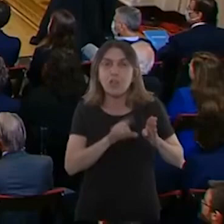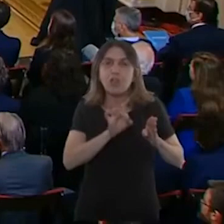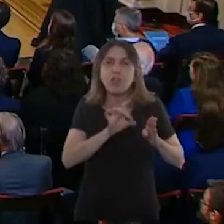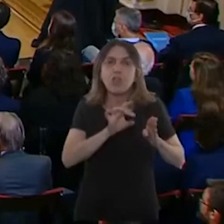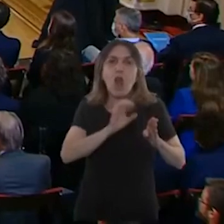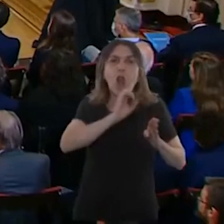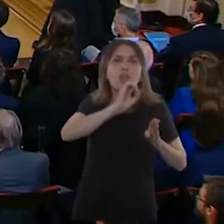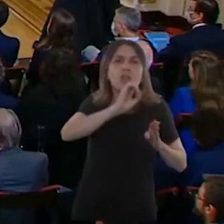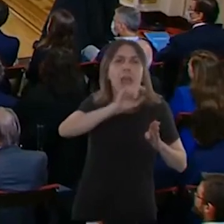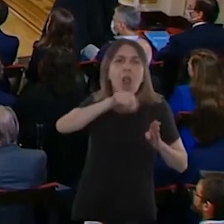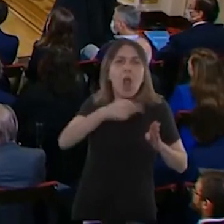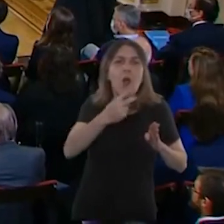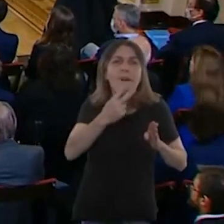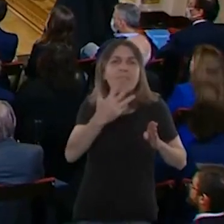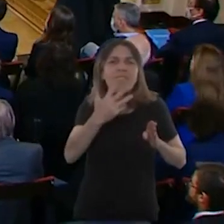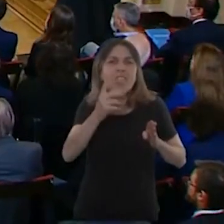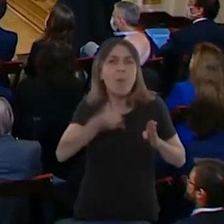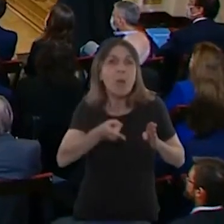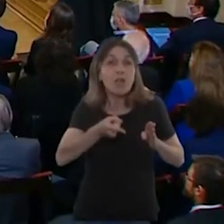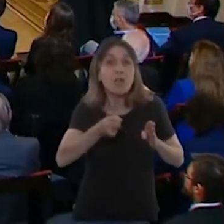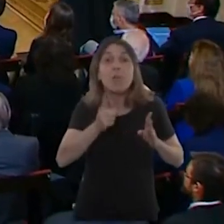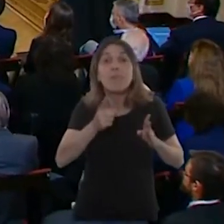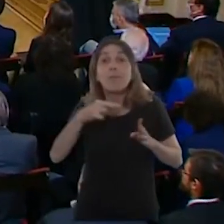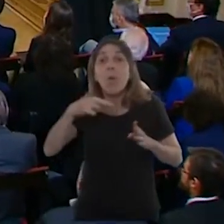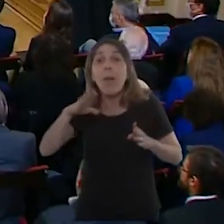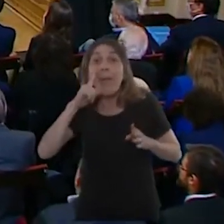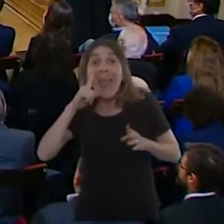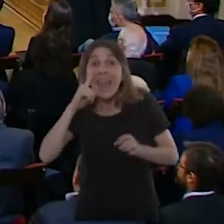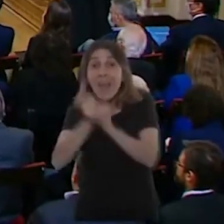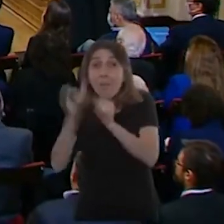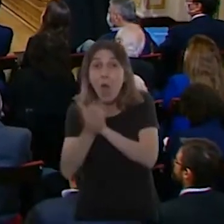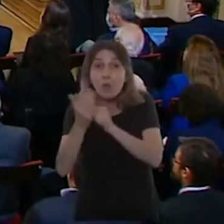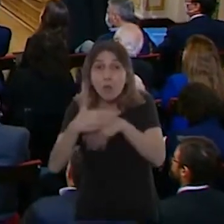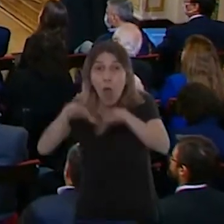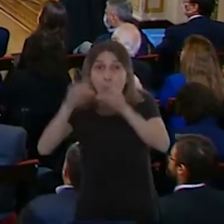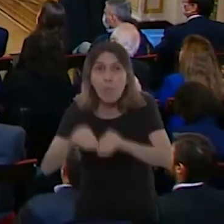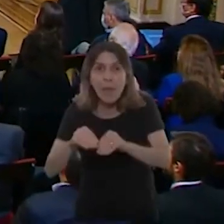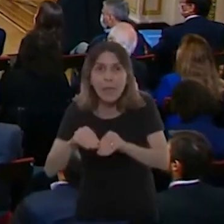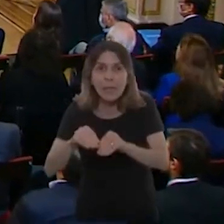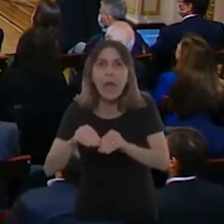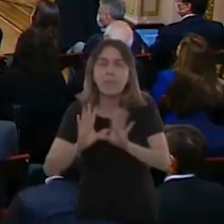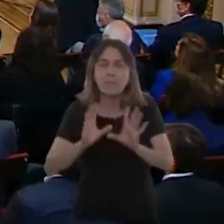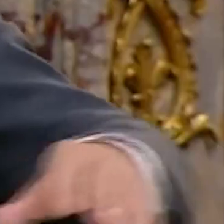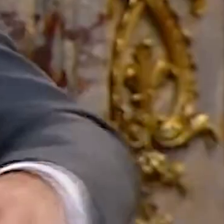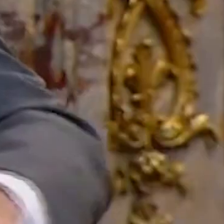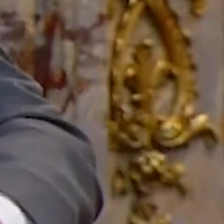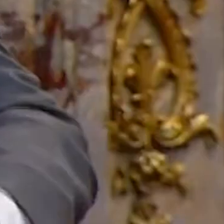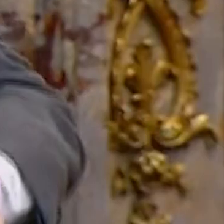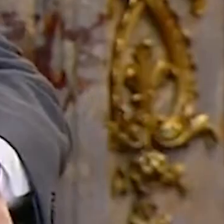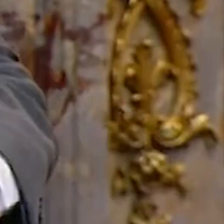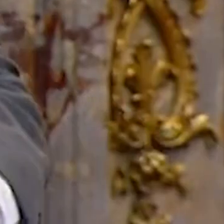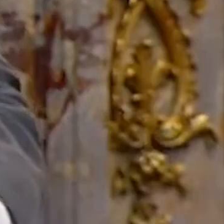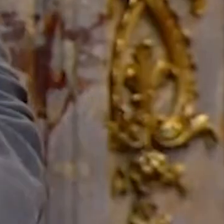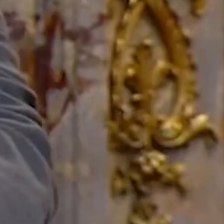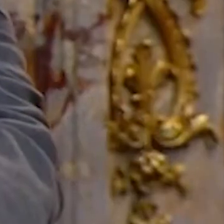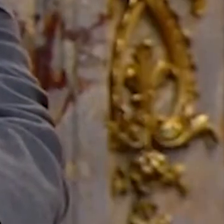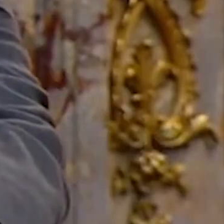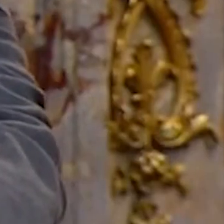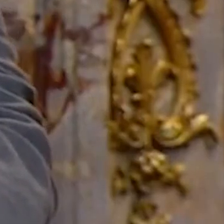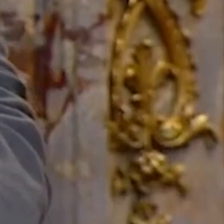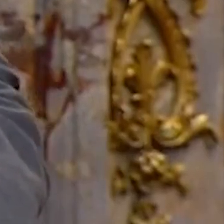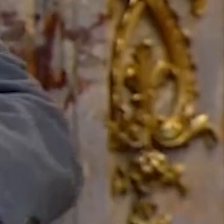um projeto de lei para arrecadar uma porcentagem do lucro inesperado deste ano de empresas privadas. En las próximas